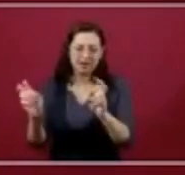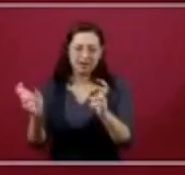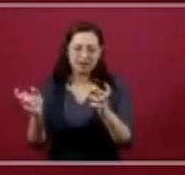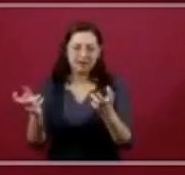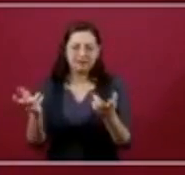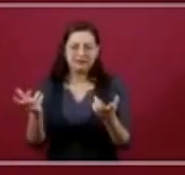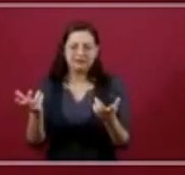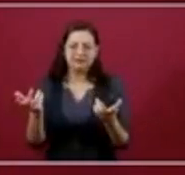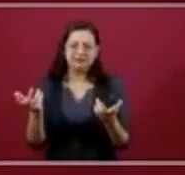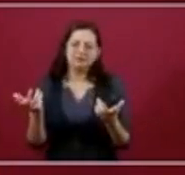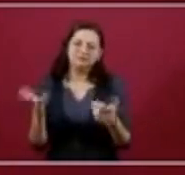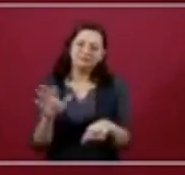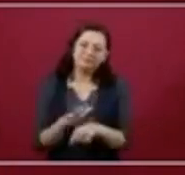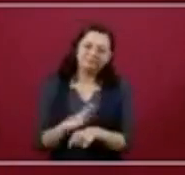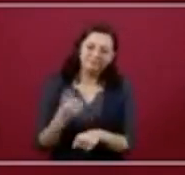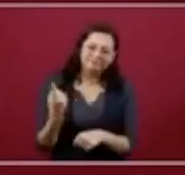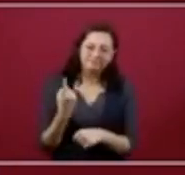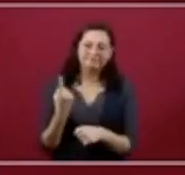saldrían